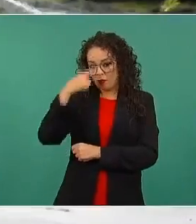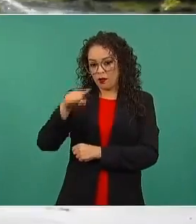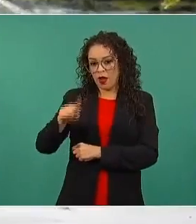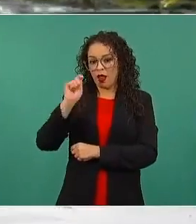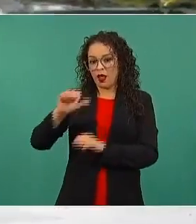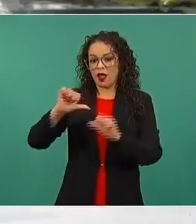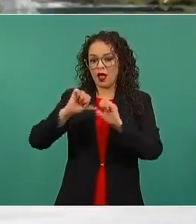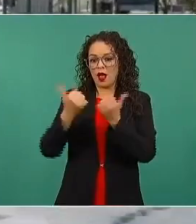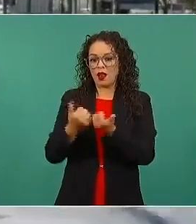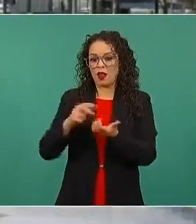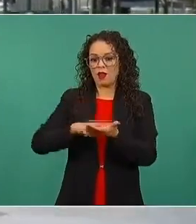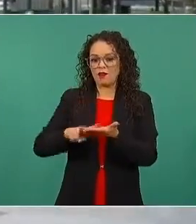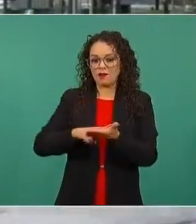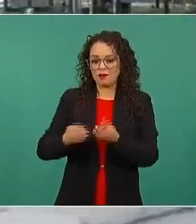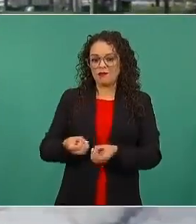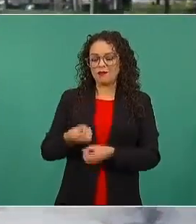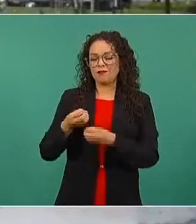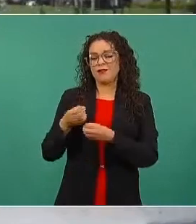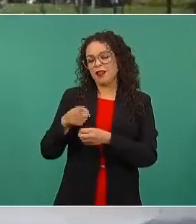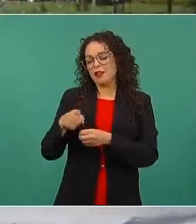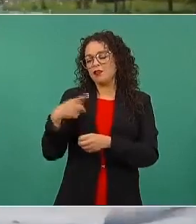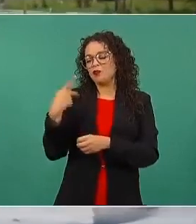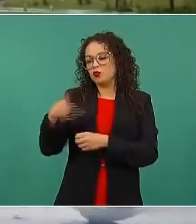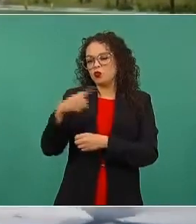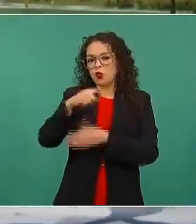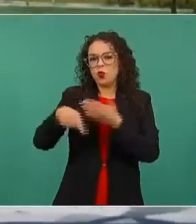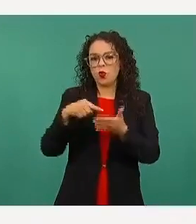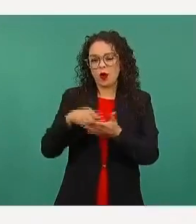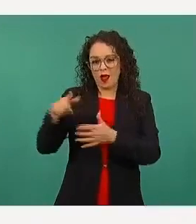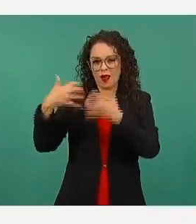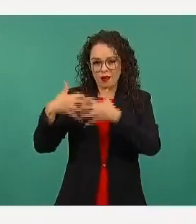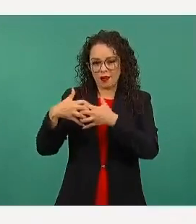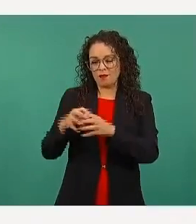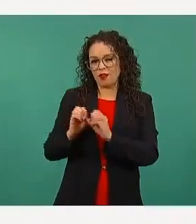las áreas verdes designadas en la refinería.